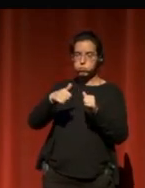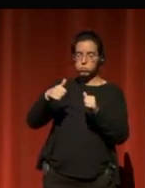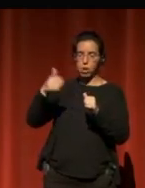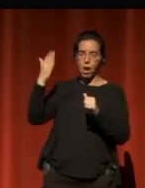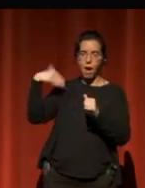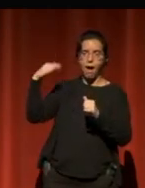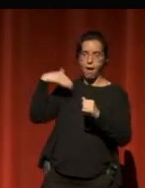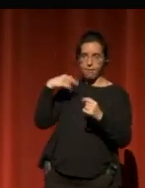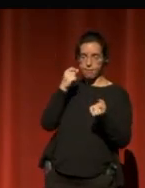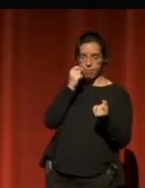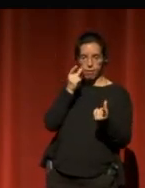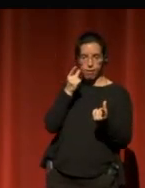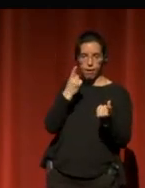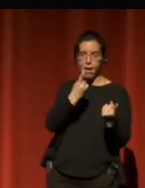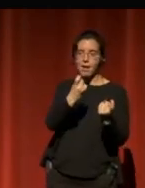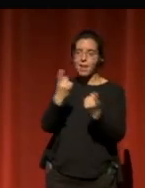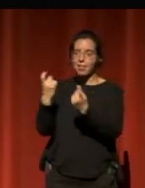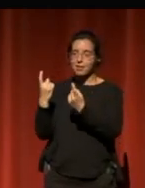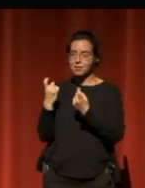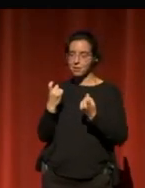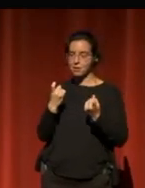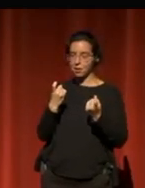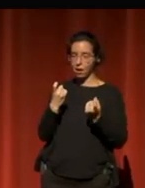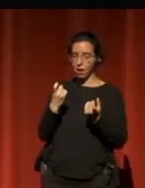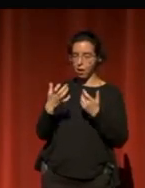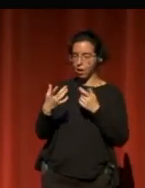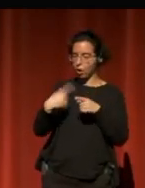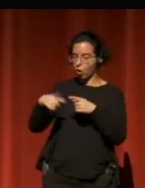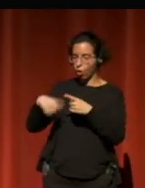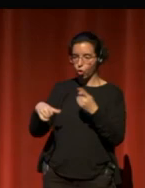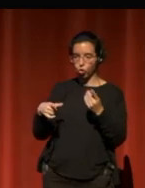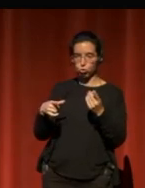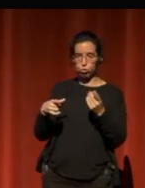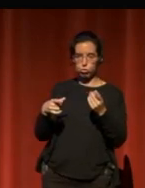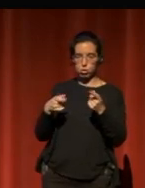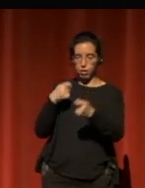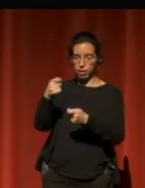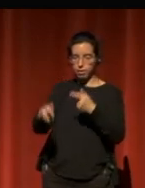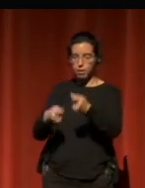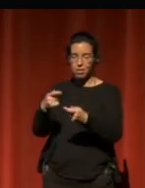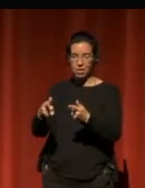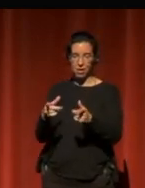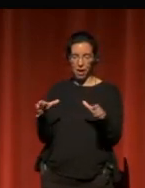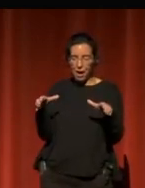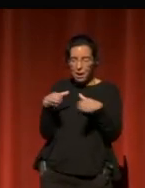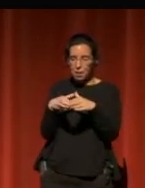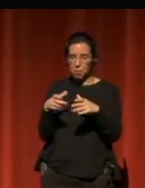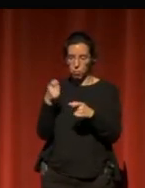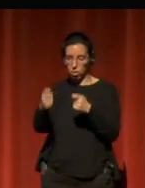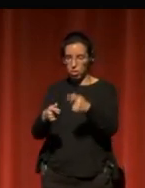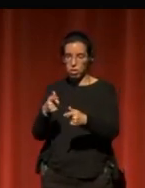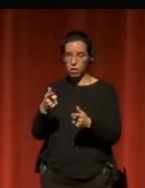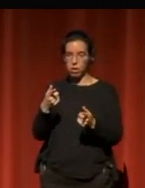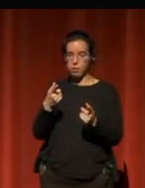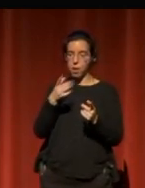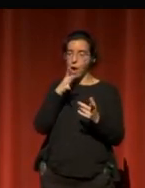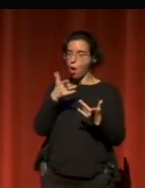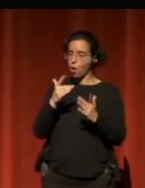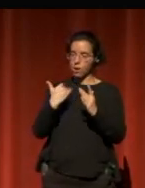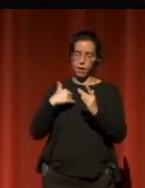la necesidad de una guía de estándares de equipamientos, pero igualmente esa guía de estándares de equipamientos y esos estándares ya están